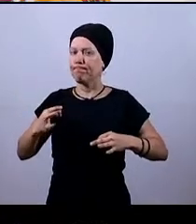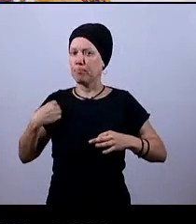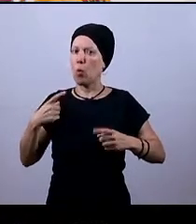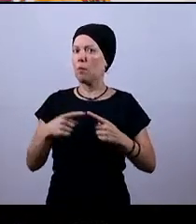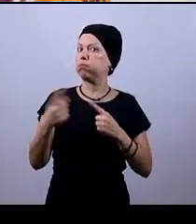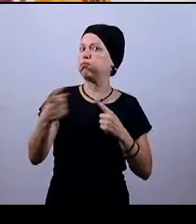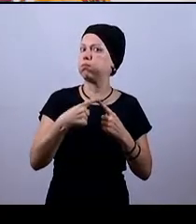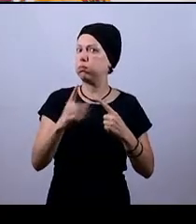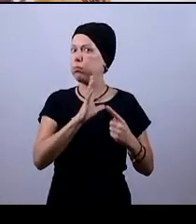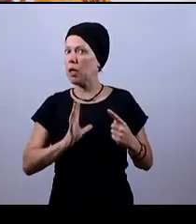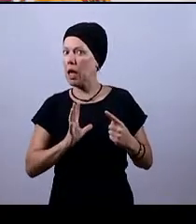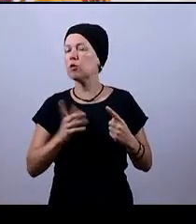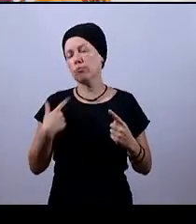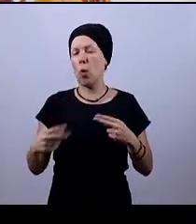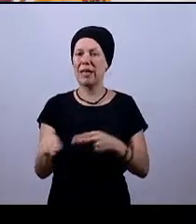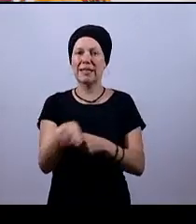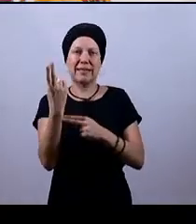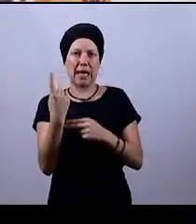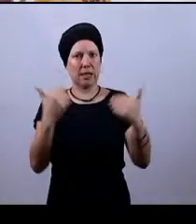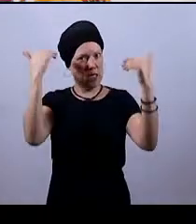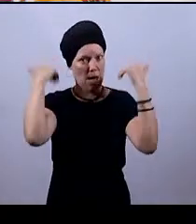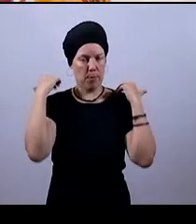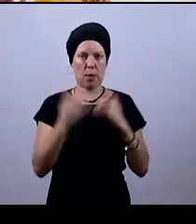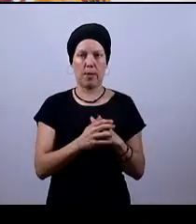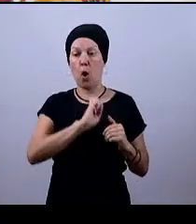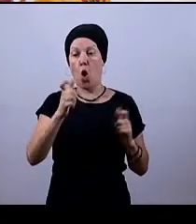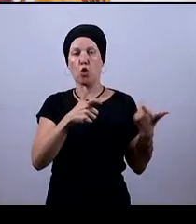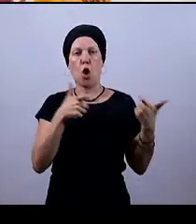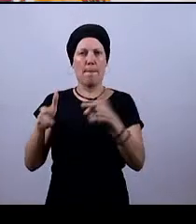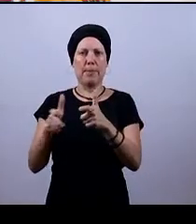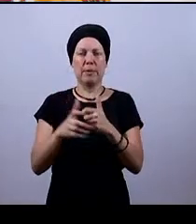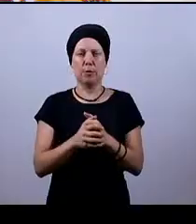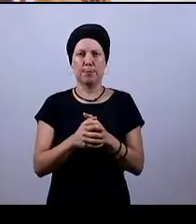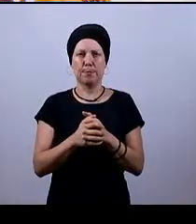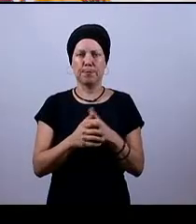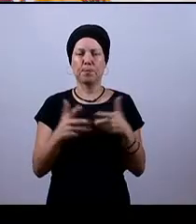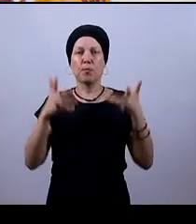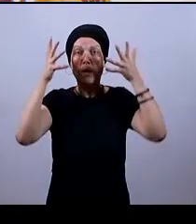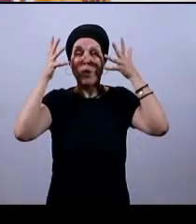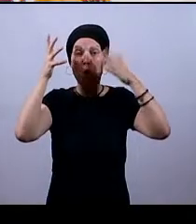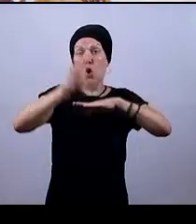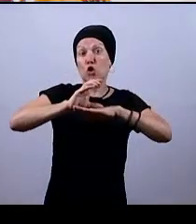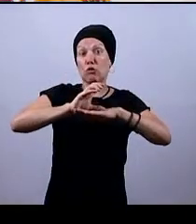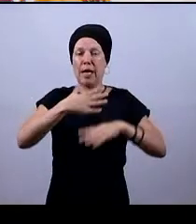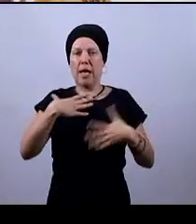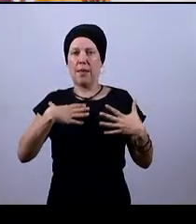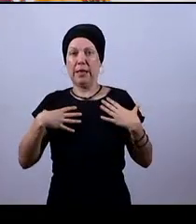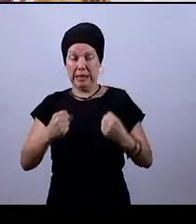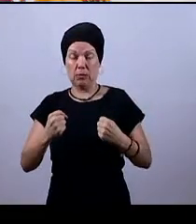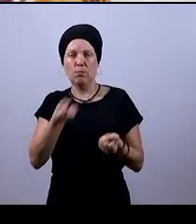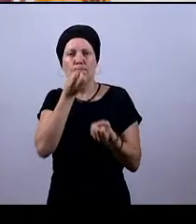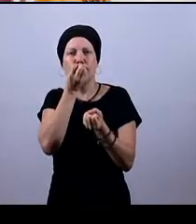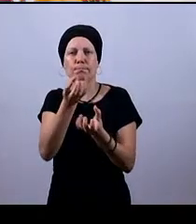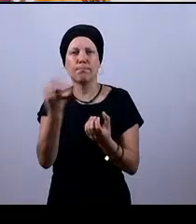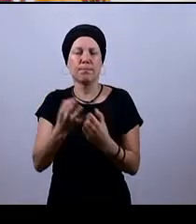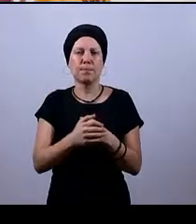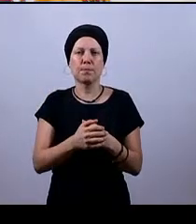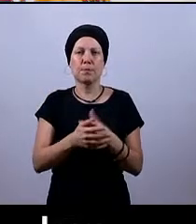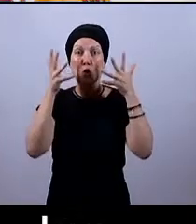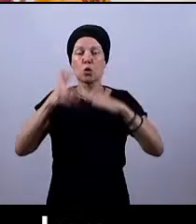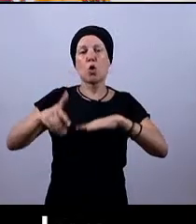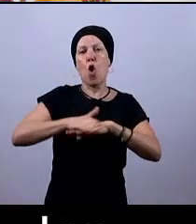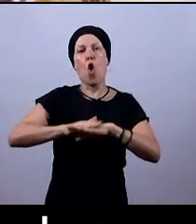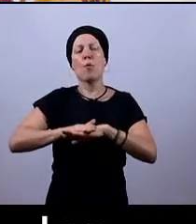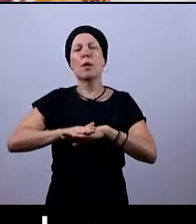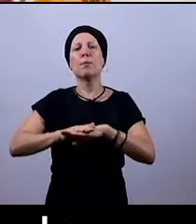desplazamiento. Pasando ya a otro ámbito, al ámbito de la Consejería de Salud, les informo de que el Consejo de